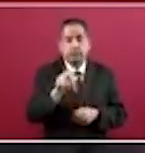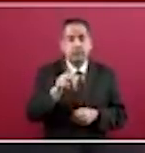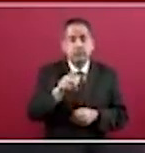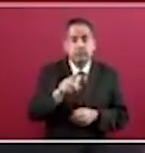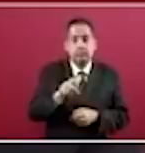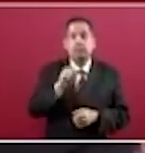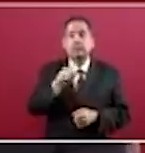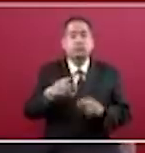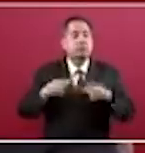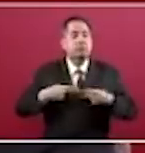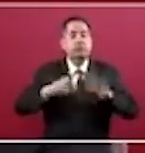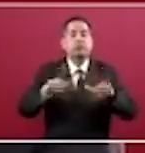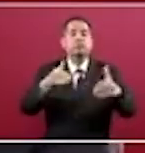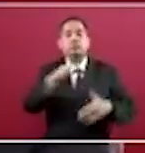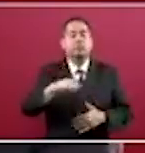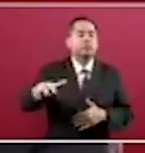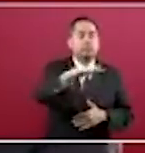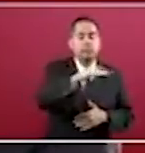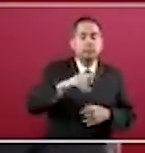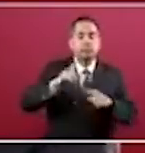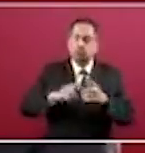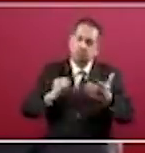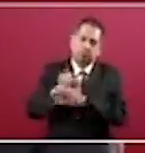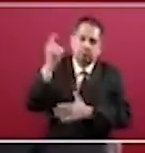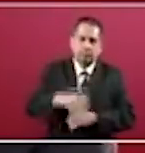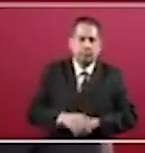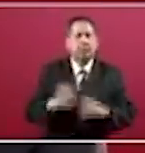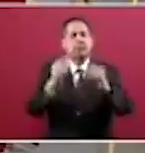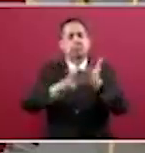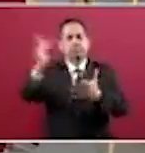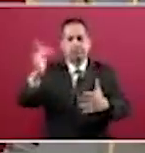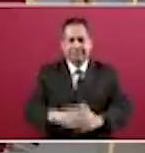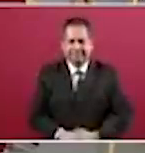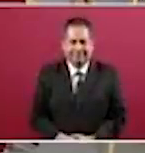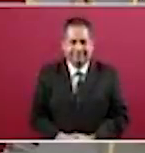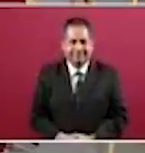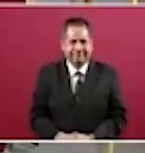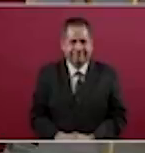al final van a ser los ciudadanos los que van a decidir. Muchas gracias.